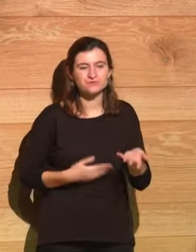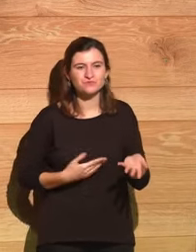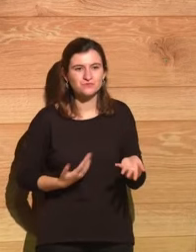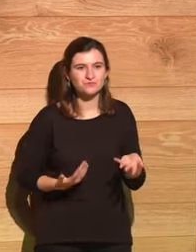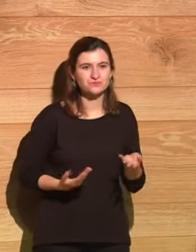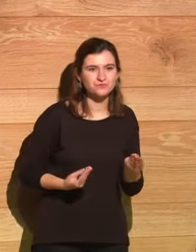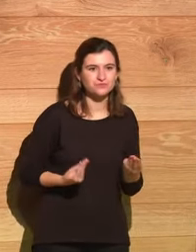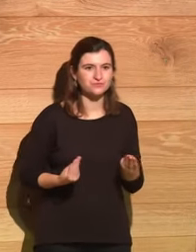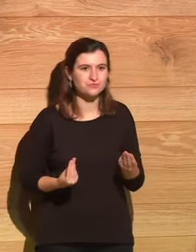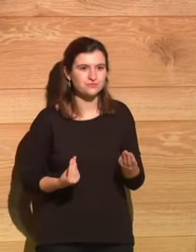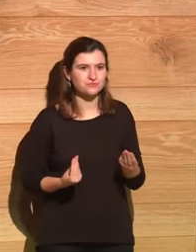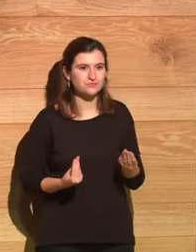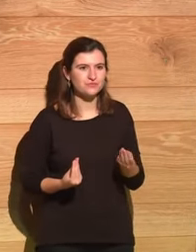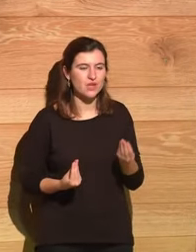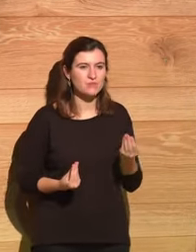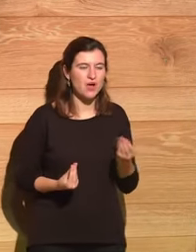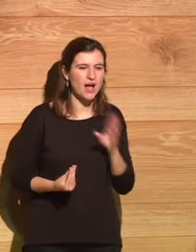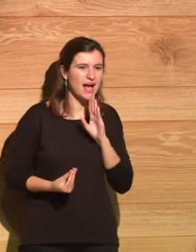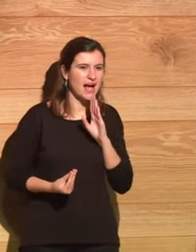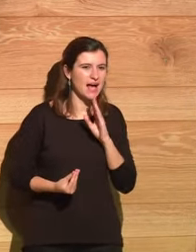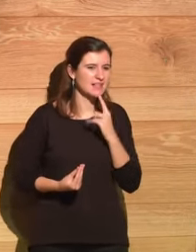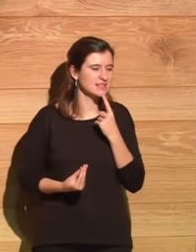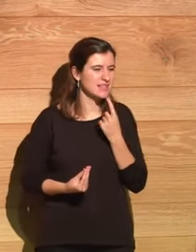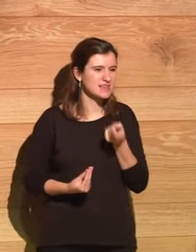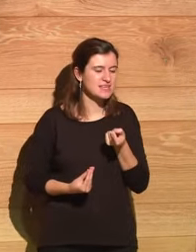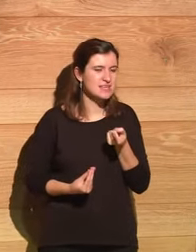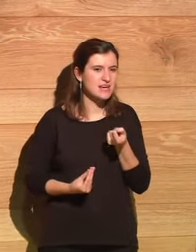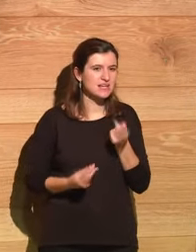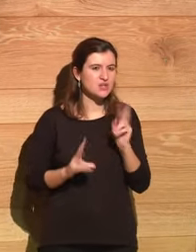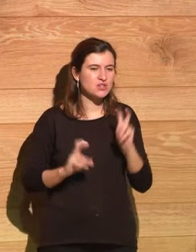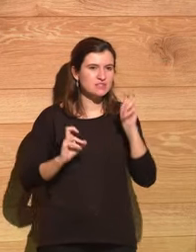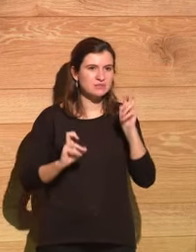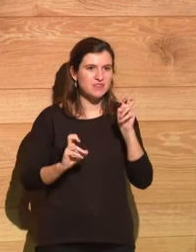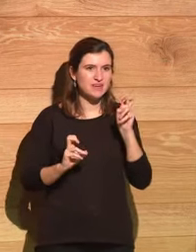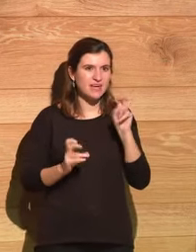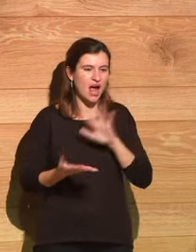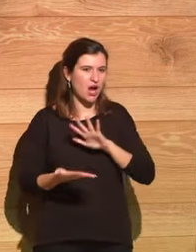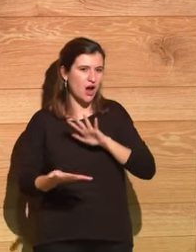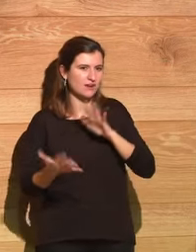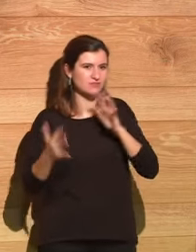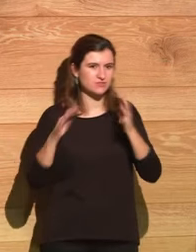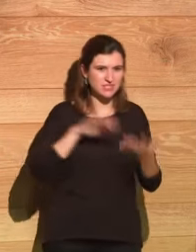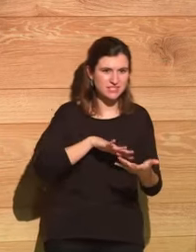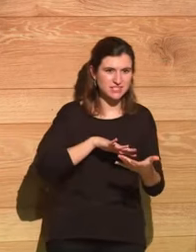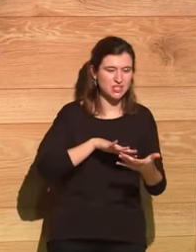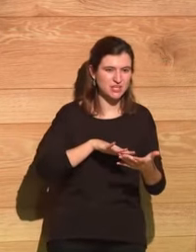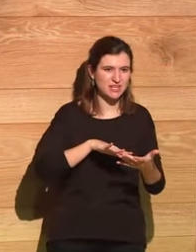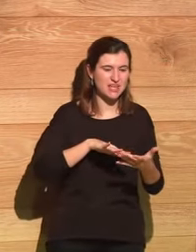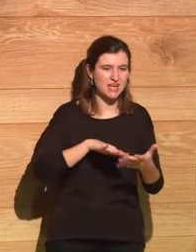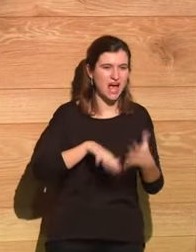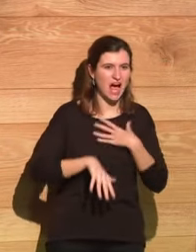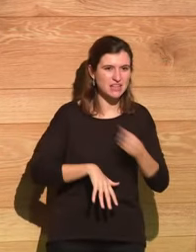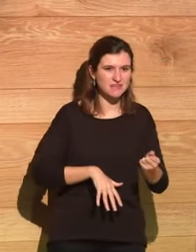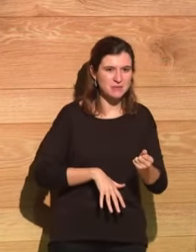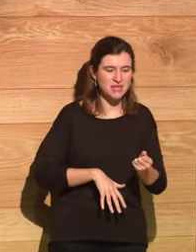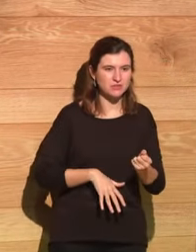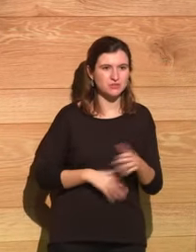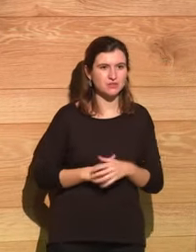de como decía yo al principio, ¿no? De la transgresión y del atrevimiento.